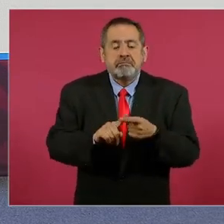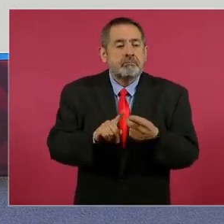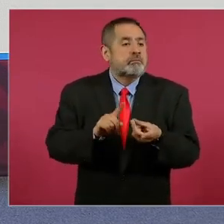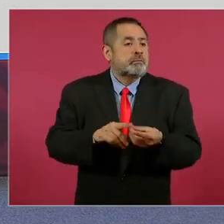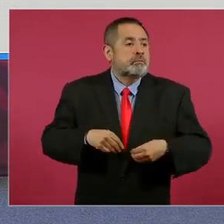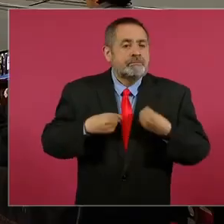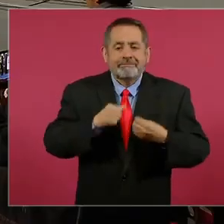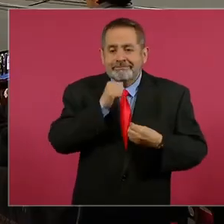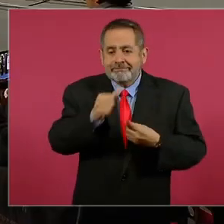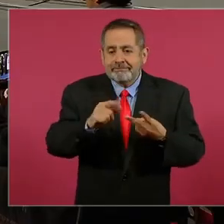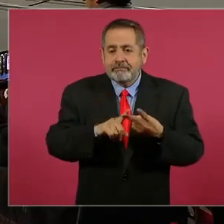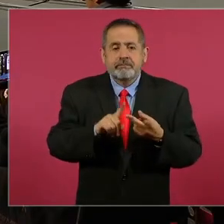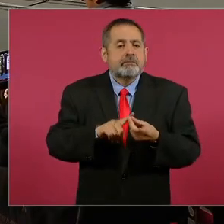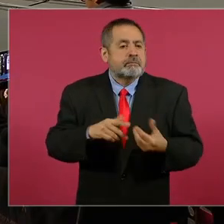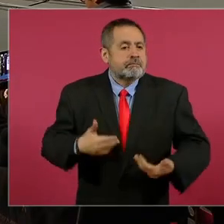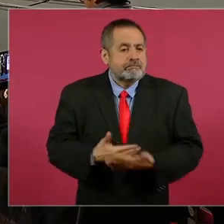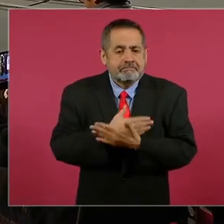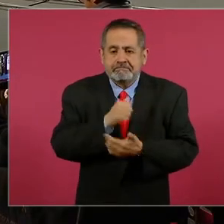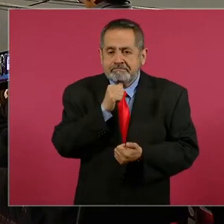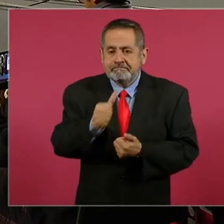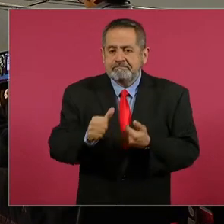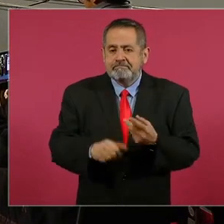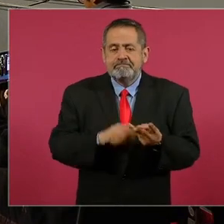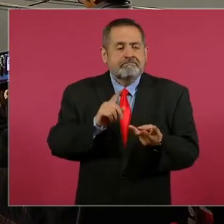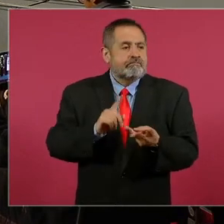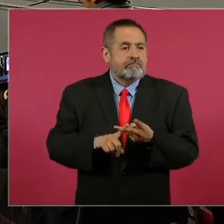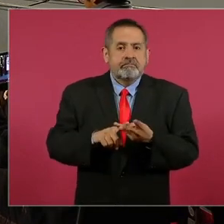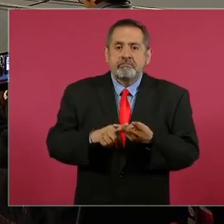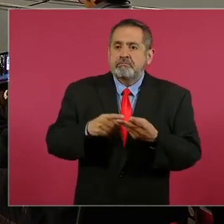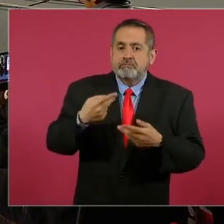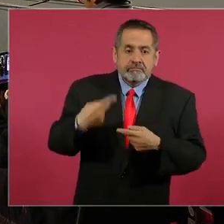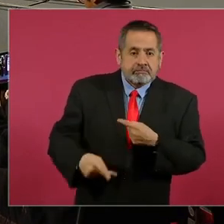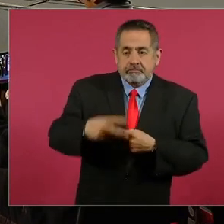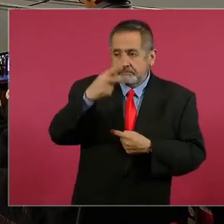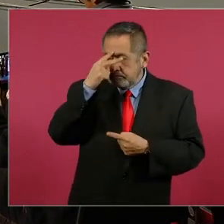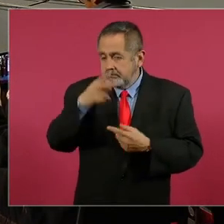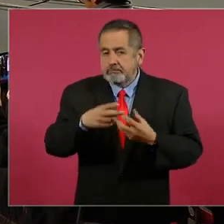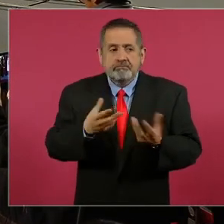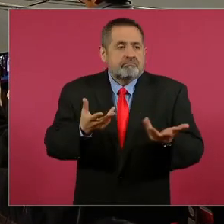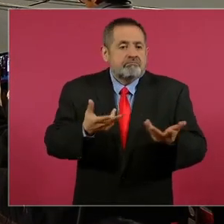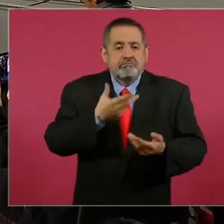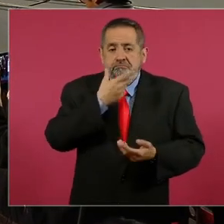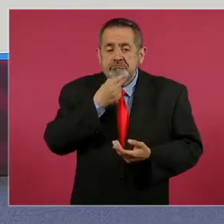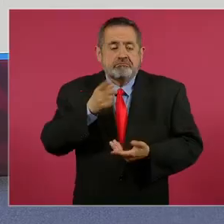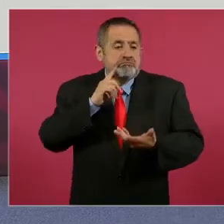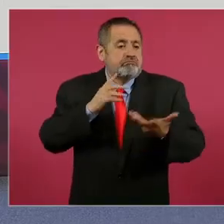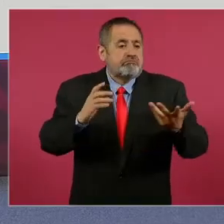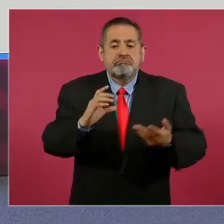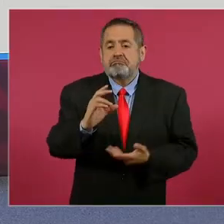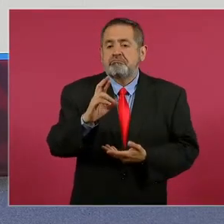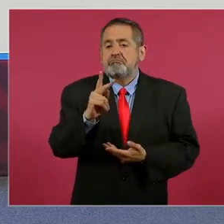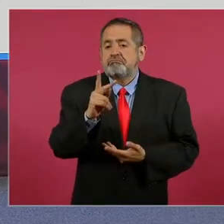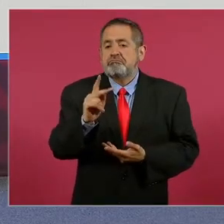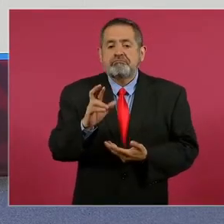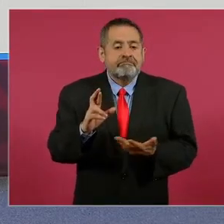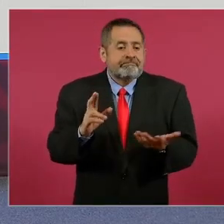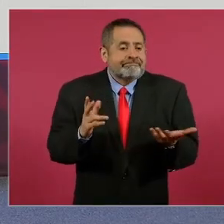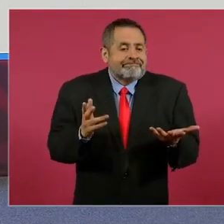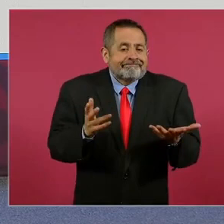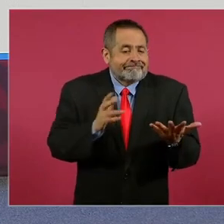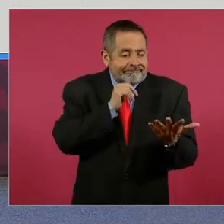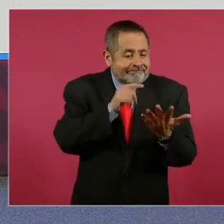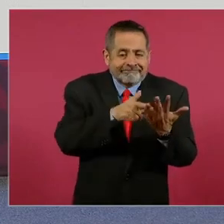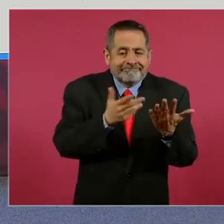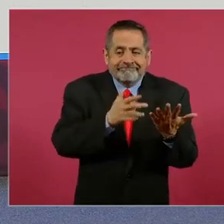no tenemos lugares de nacimiento, nacionalidad, sexo, edad, CURP. Entonces, en